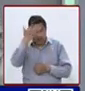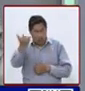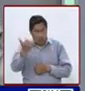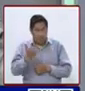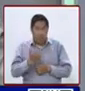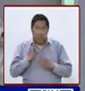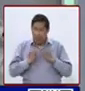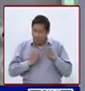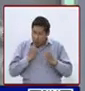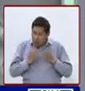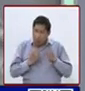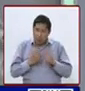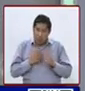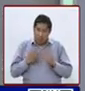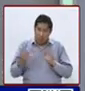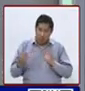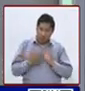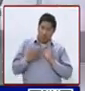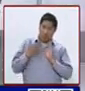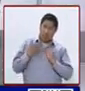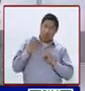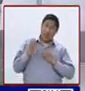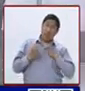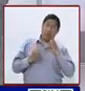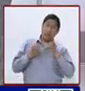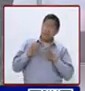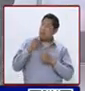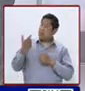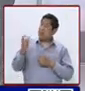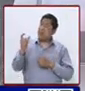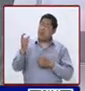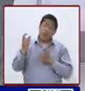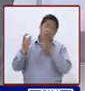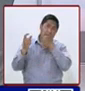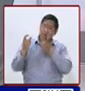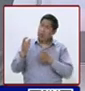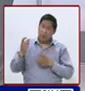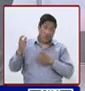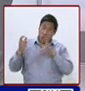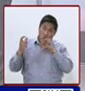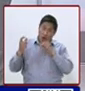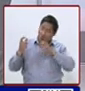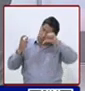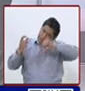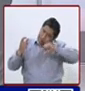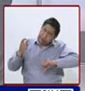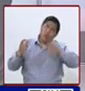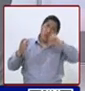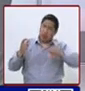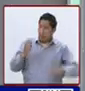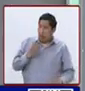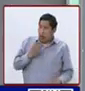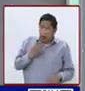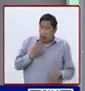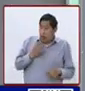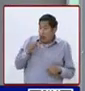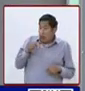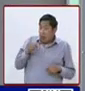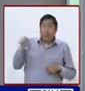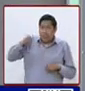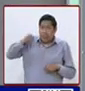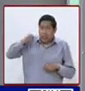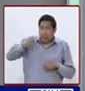estabilidad emocional? Porque primero atentan contra tu emoción, te dicen, esto te va a pasar. Si no haces esto, vas a tener este tipo de